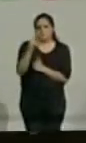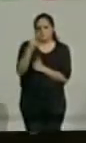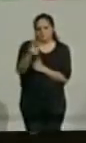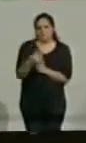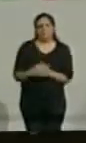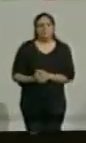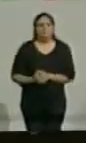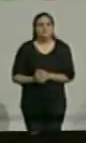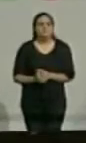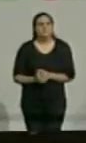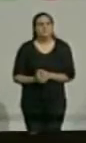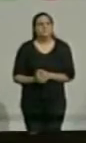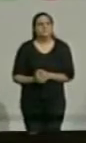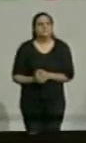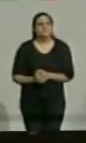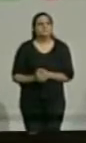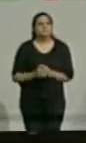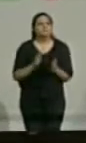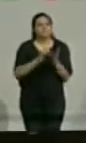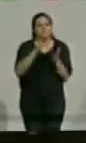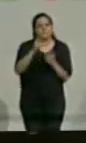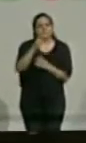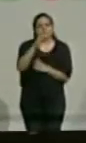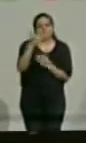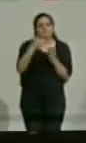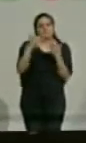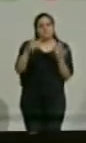1994. Gracias, candidato. Fernando Pérez Espinosa,